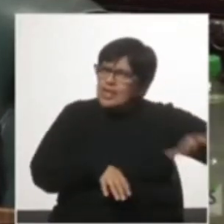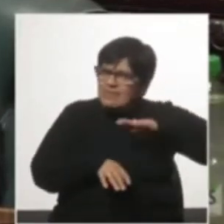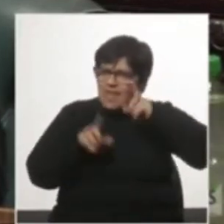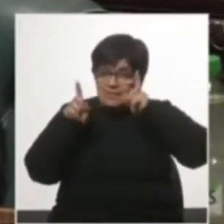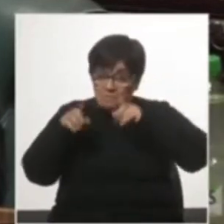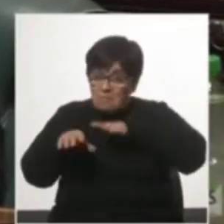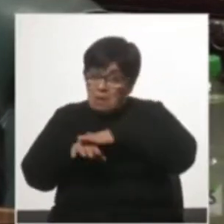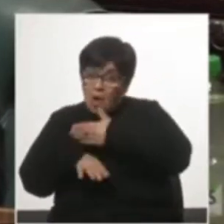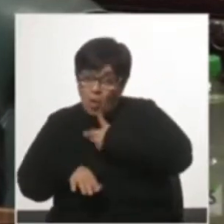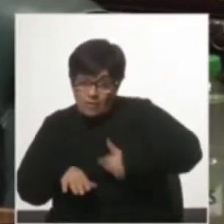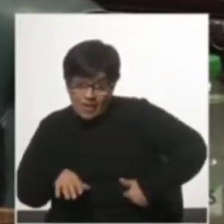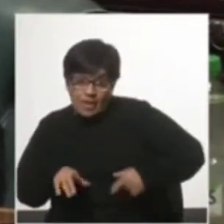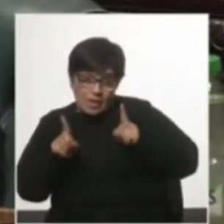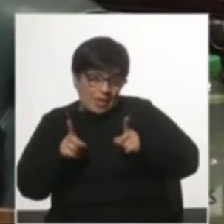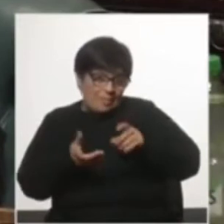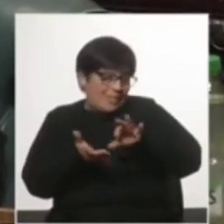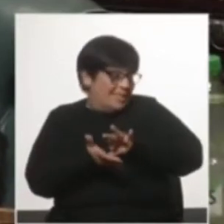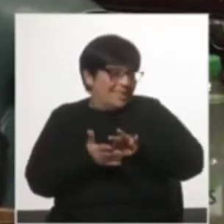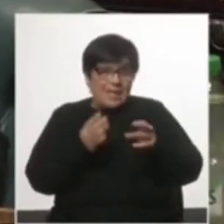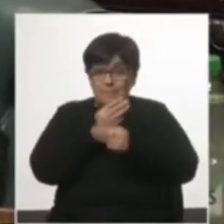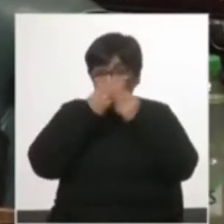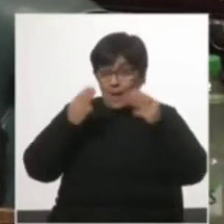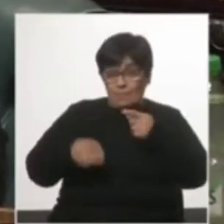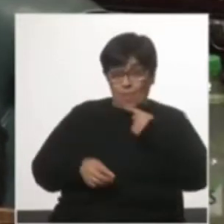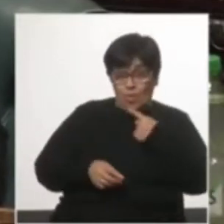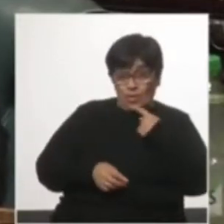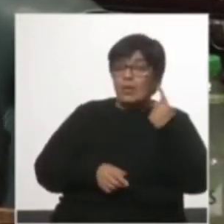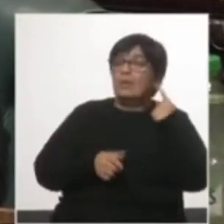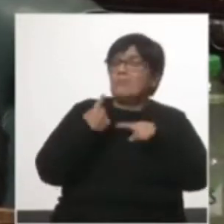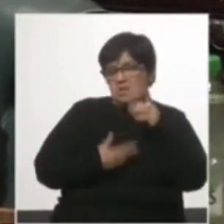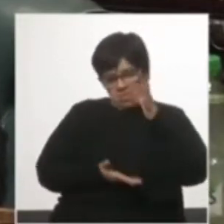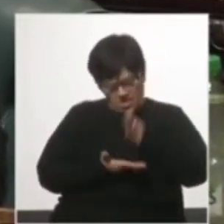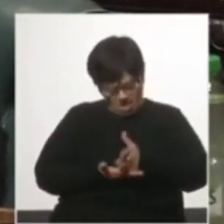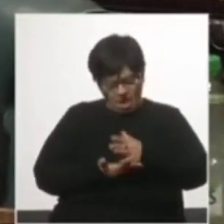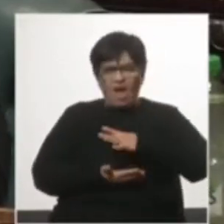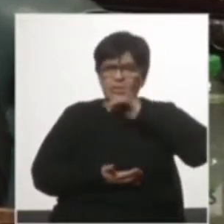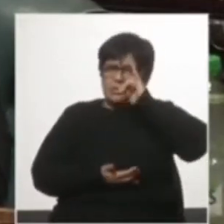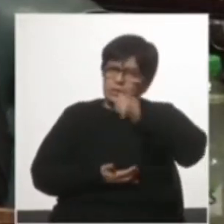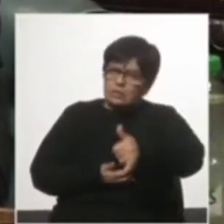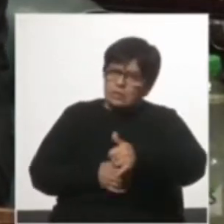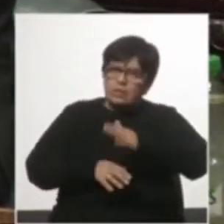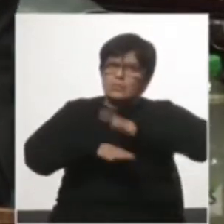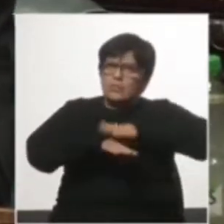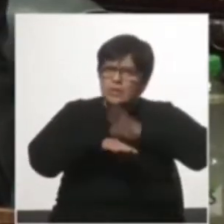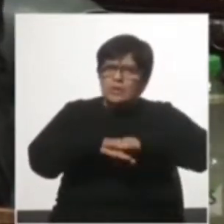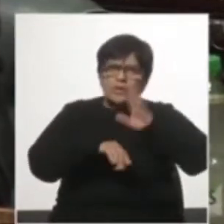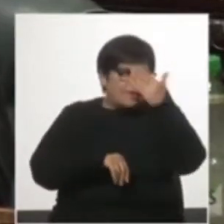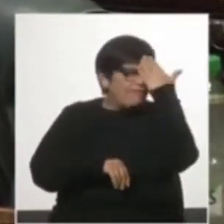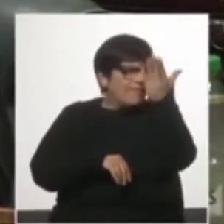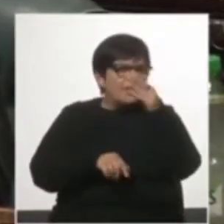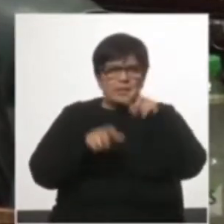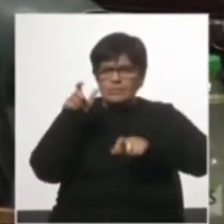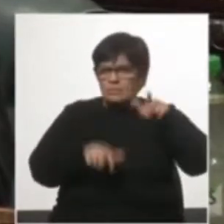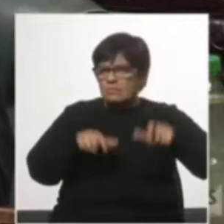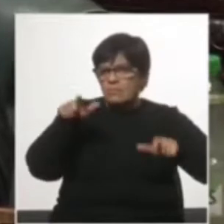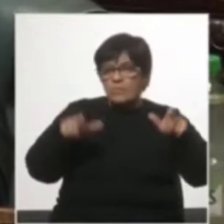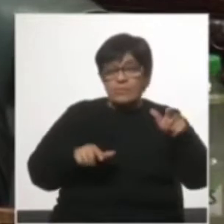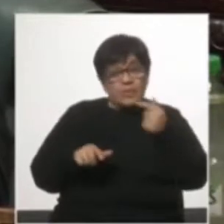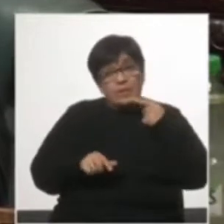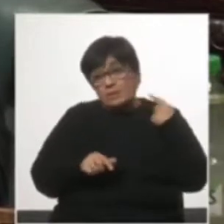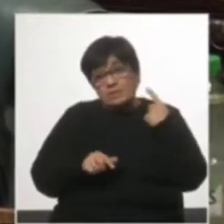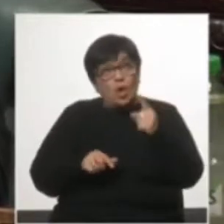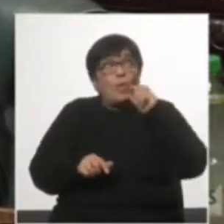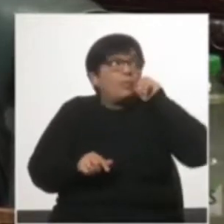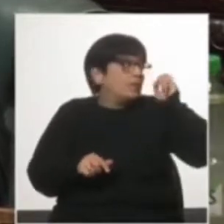sistema político. Ahora, también tenemos derecho y la obligación y la responsabilidad ante la ciudadanía de decir lo